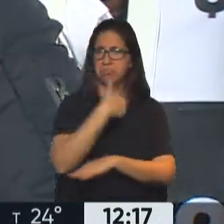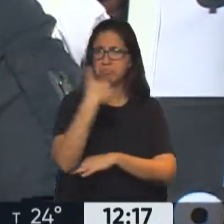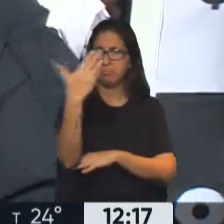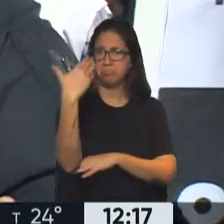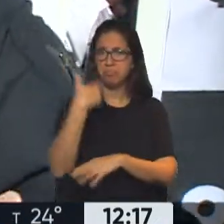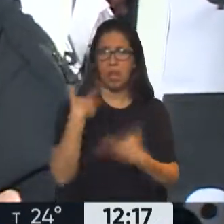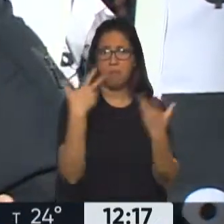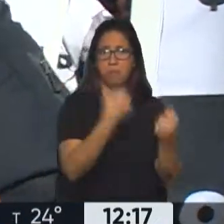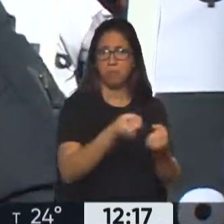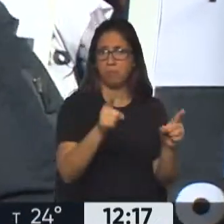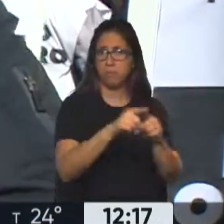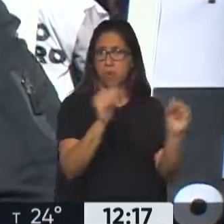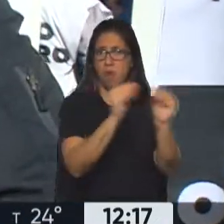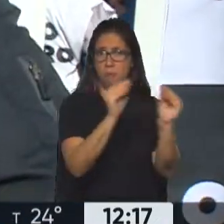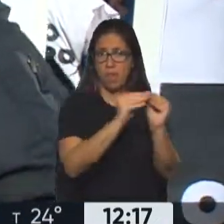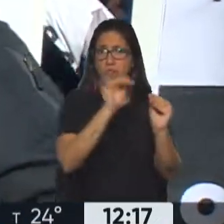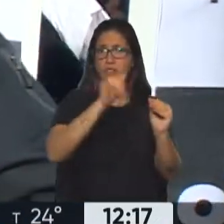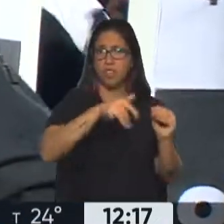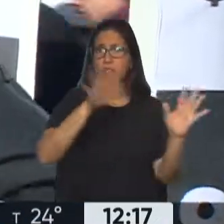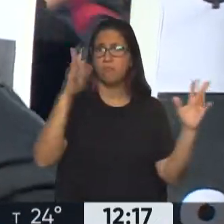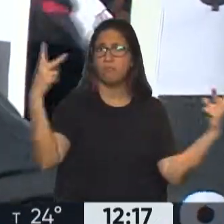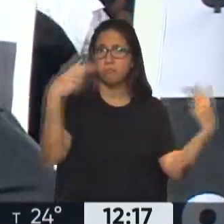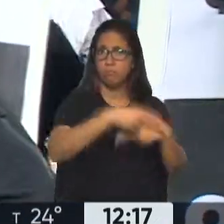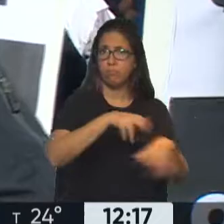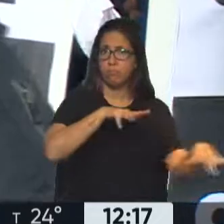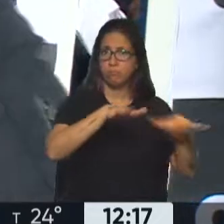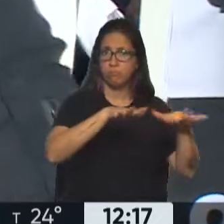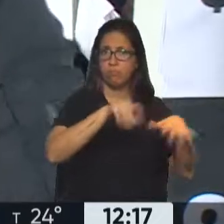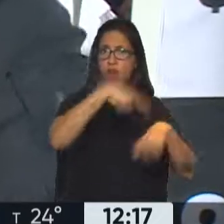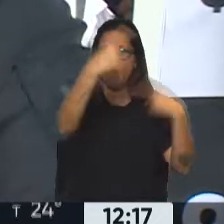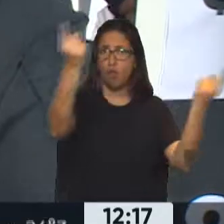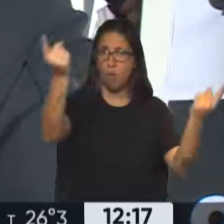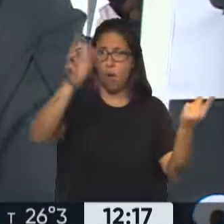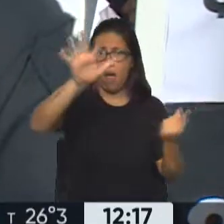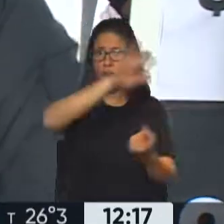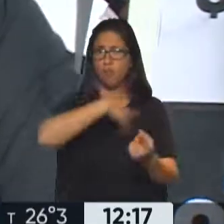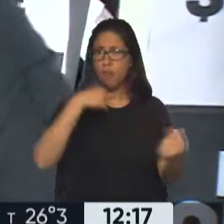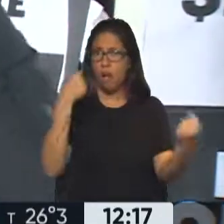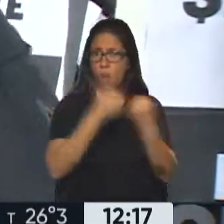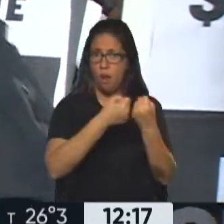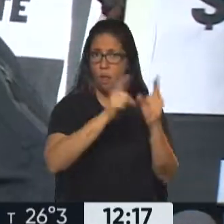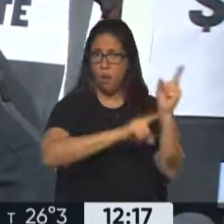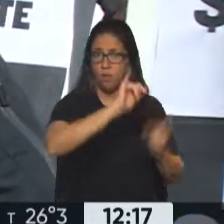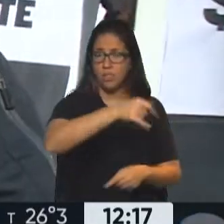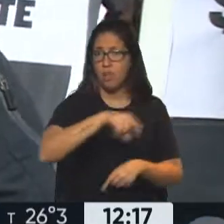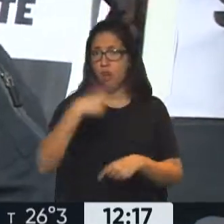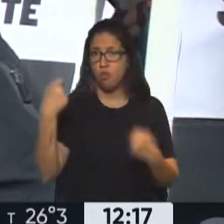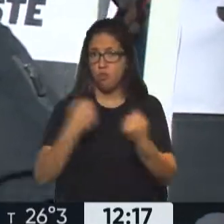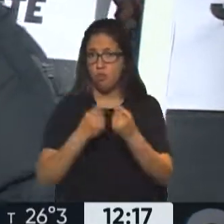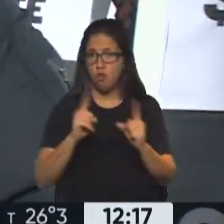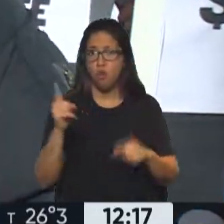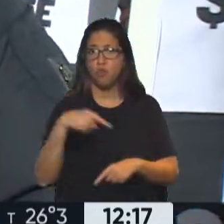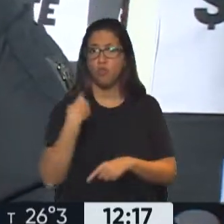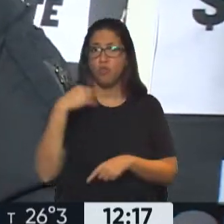plantean los compañeros que están hoy si efectivamente cortando movilizándose que coincidimos con algunos puntos con otros no no coincidimos con el salario